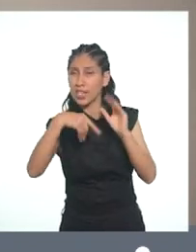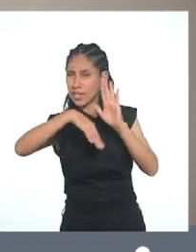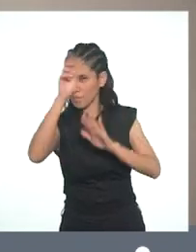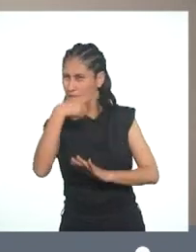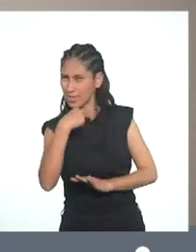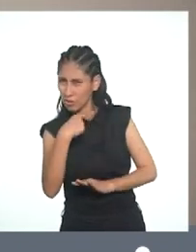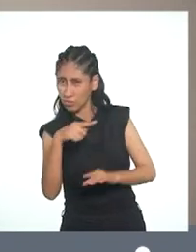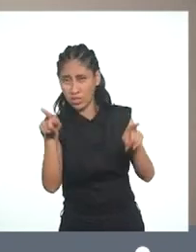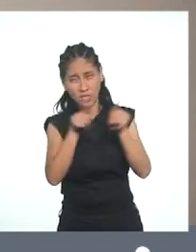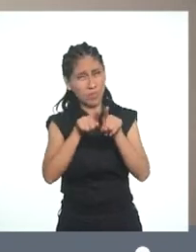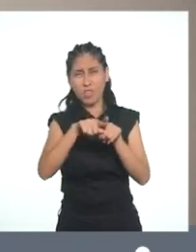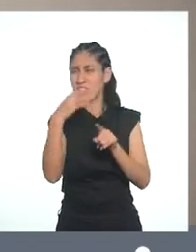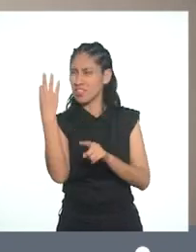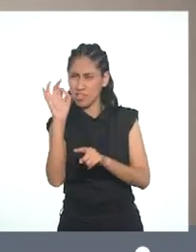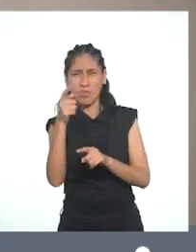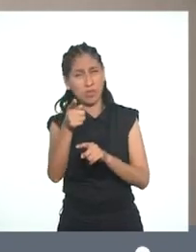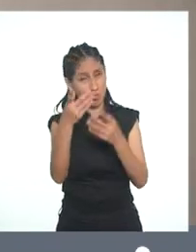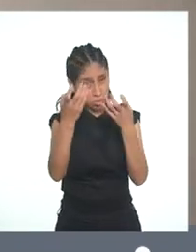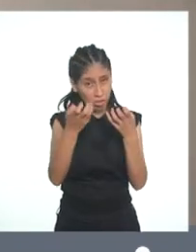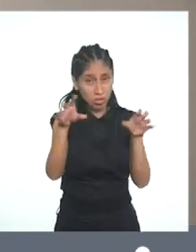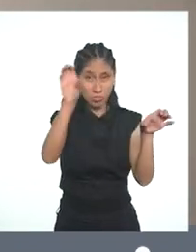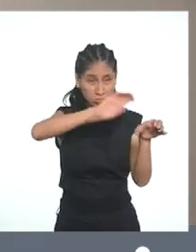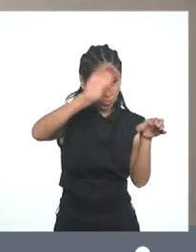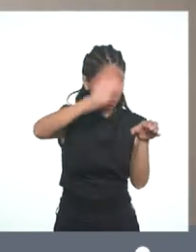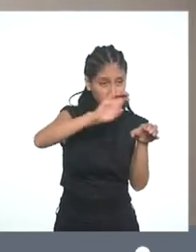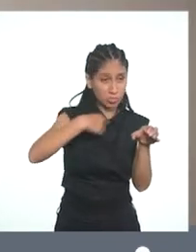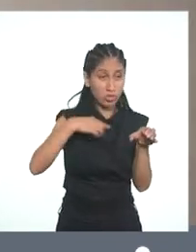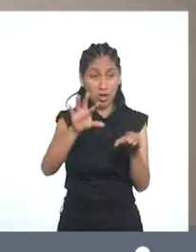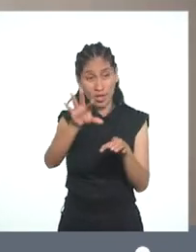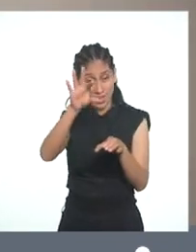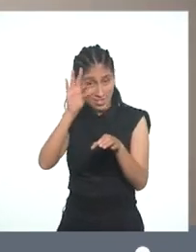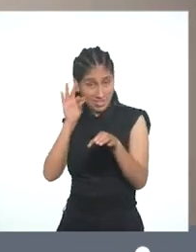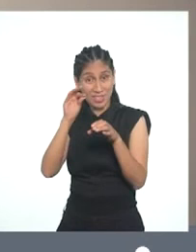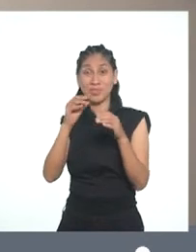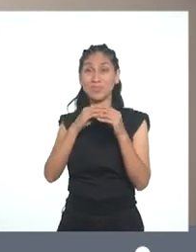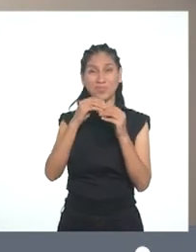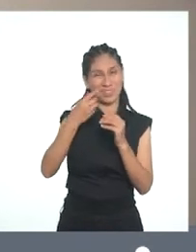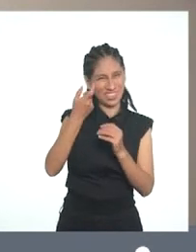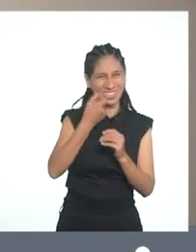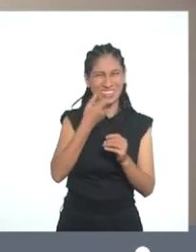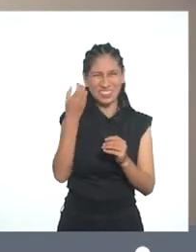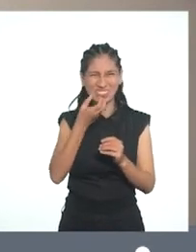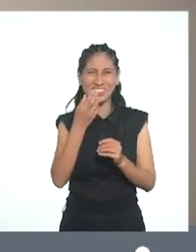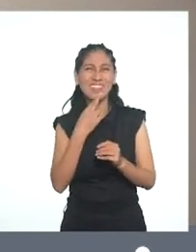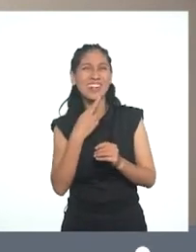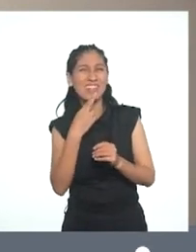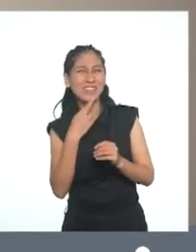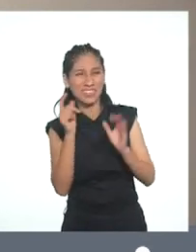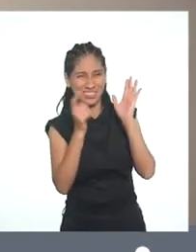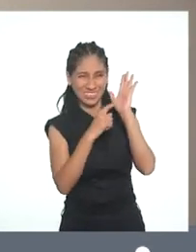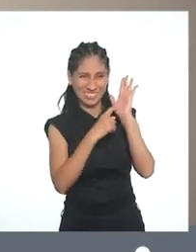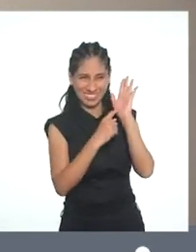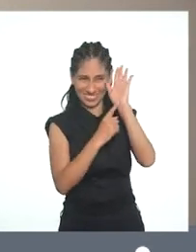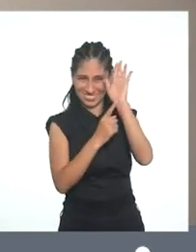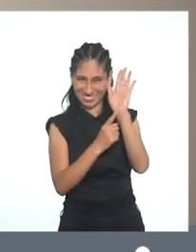hacerla cuantas veces quieras. En este caso, yo hice de fresa. Se los voy a mostrar.